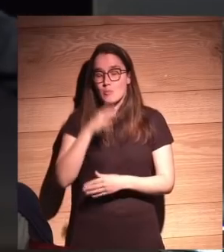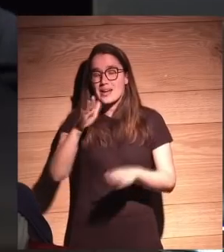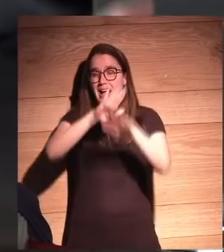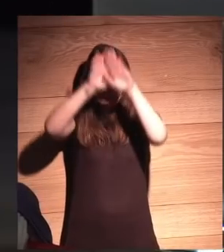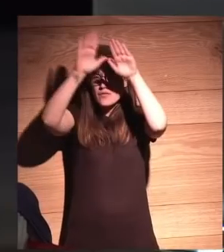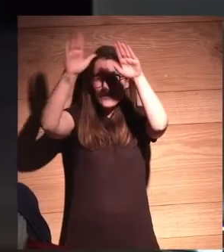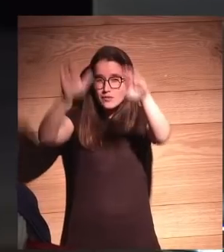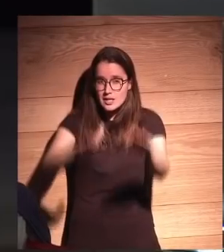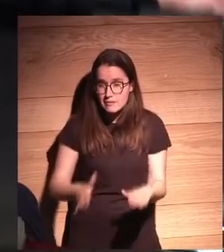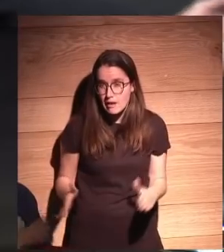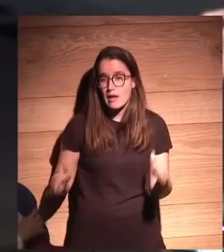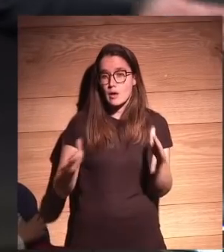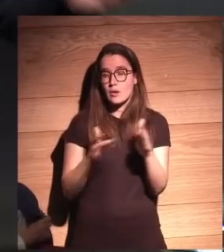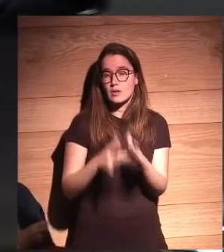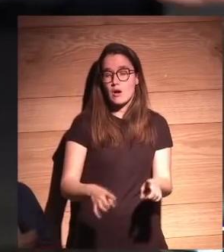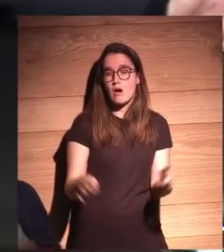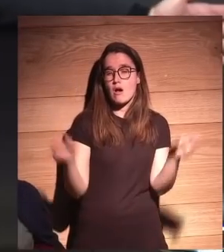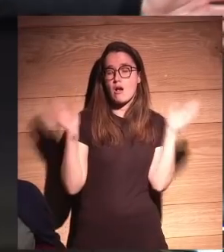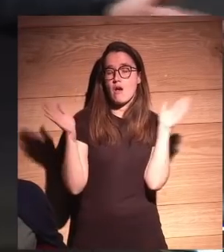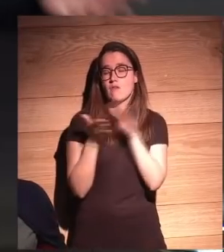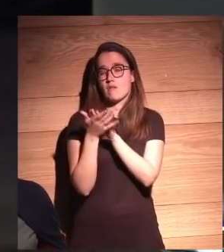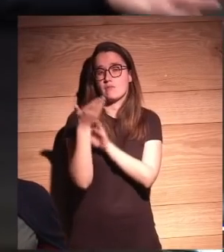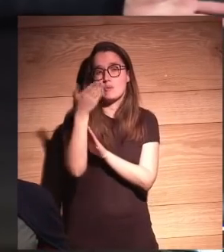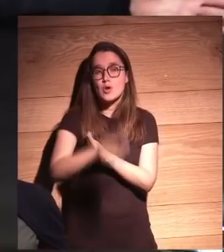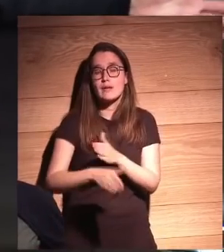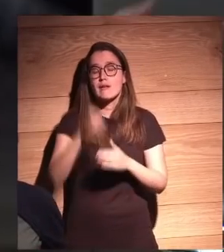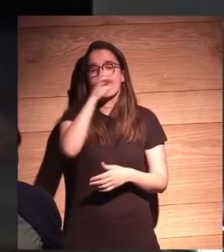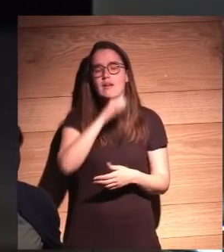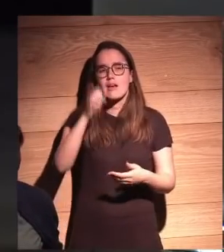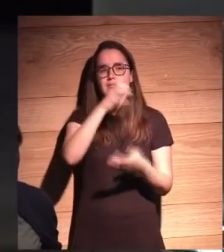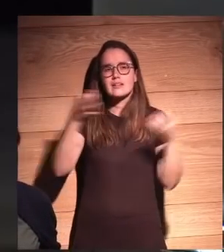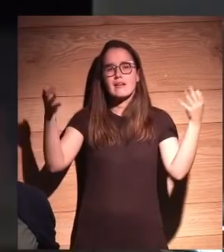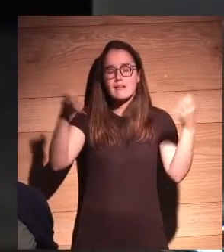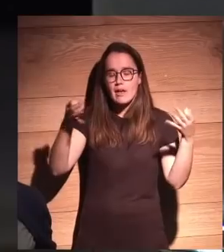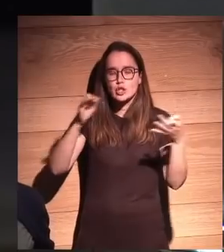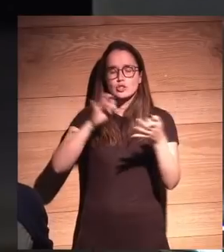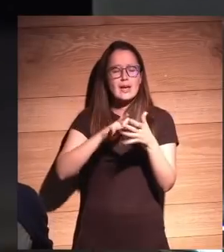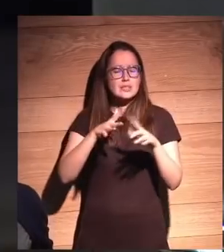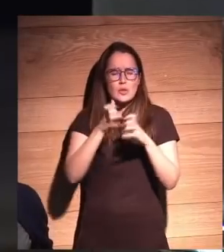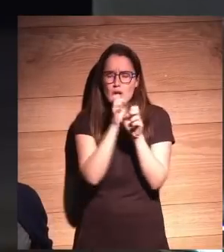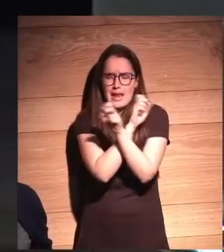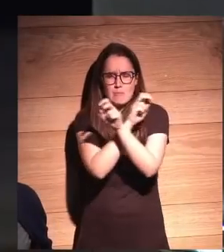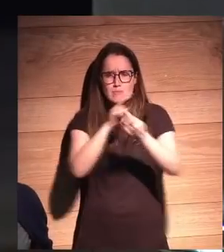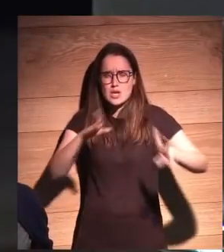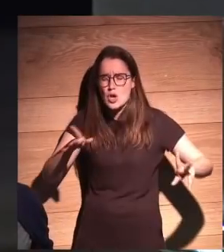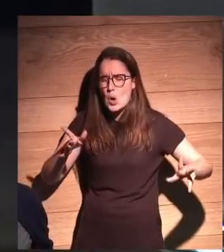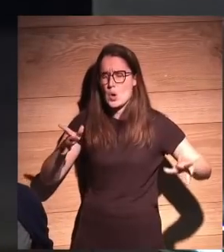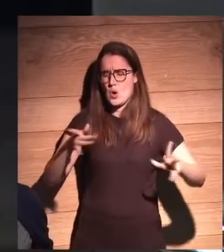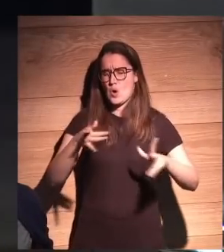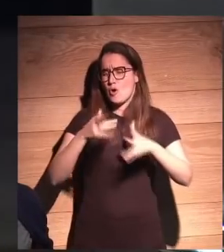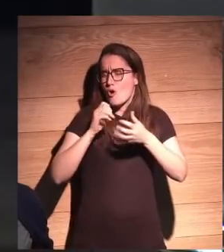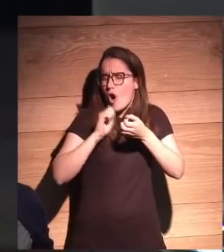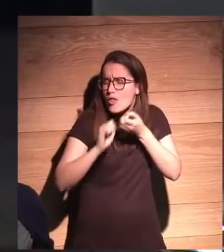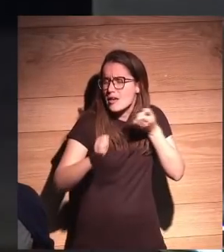al final, cuando están crucificados y se van a morir, ¿qué es lo que cantan? Hasta en los peores momentos, hasta cuando estemos más puteados,